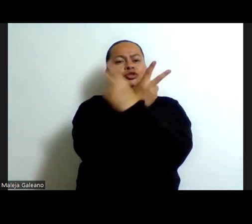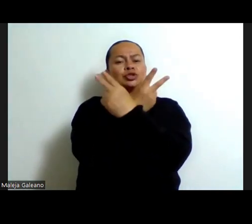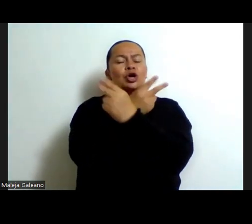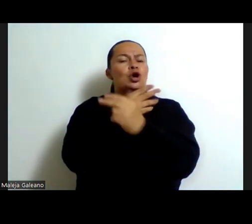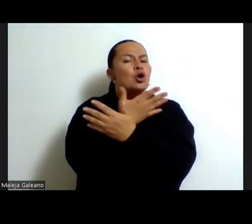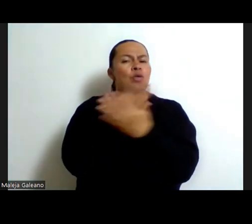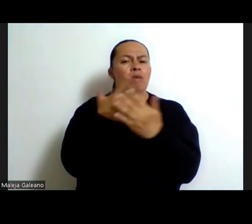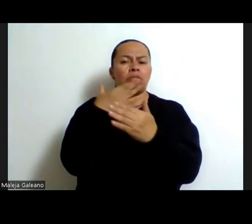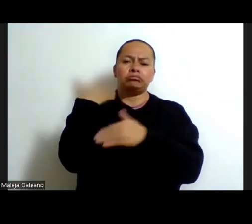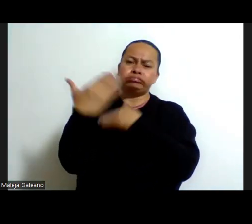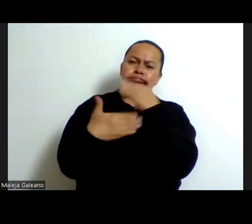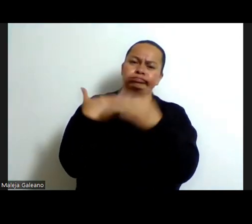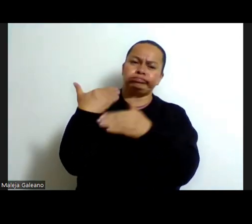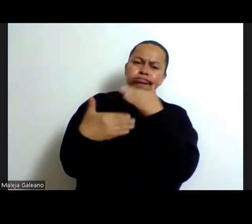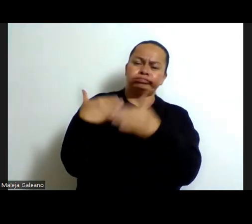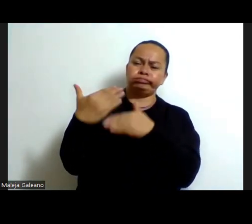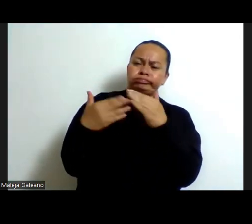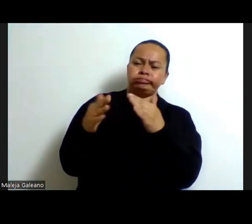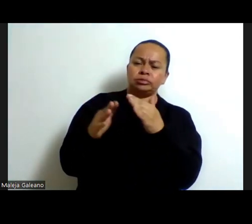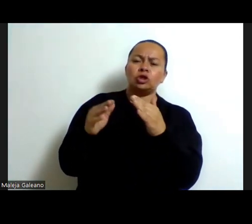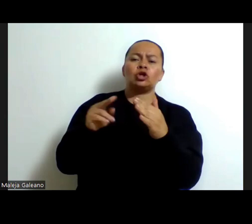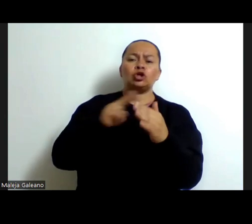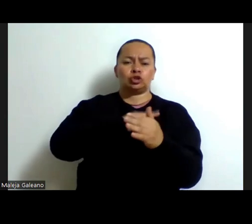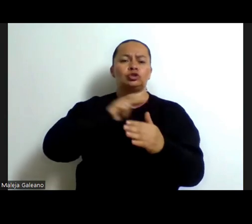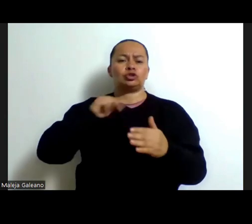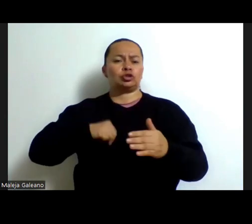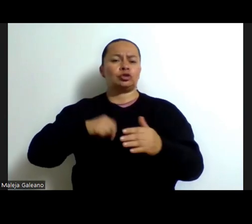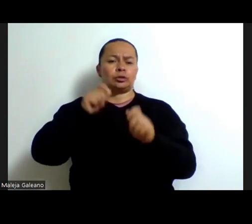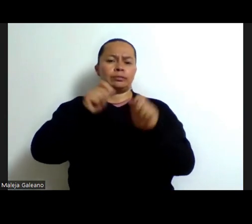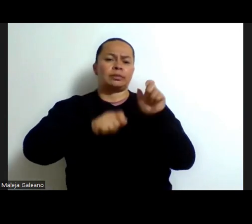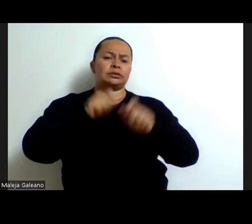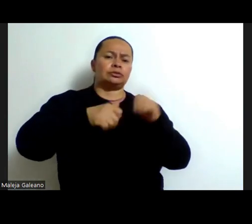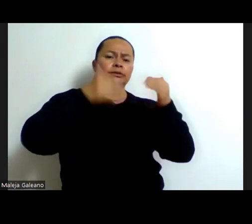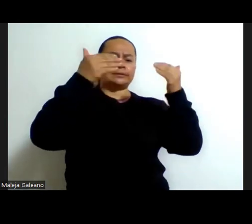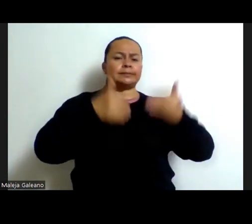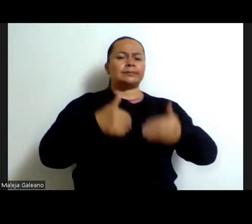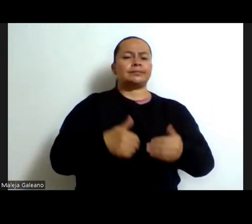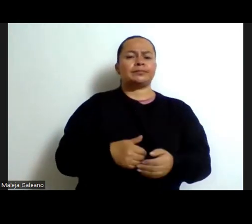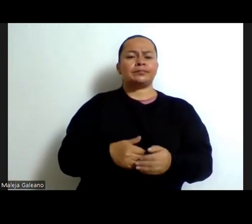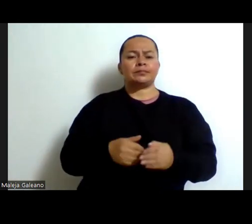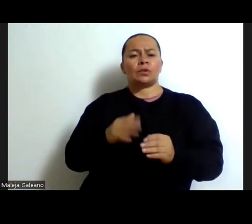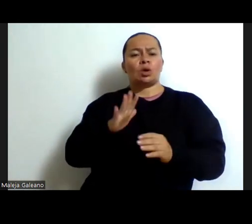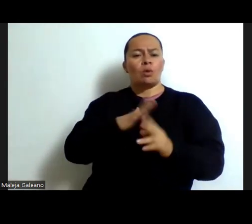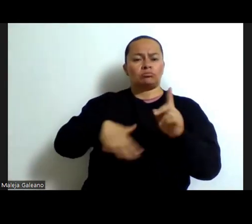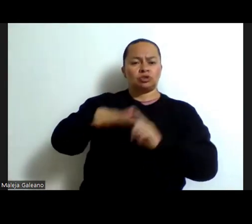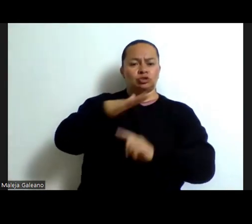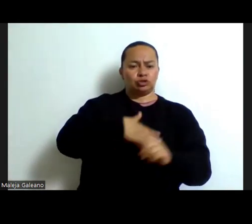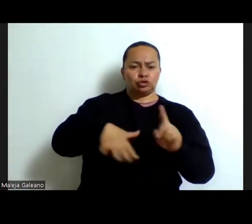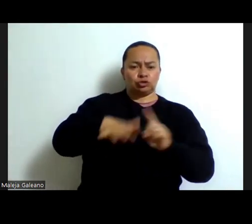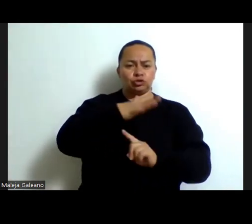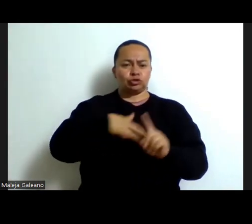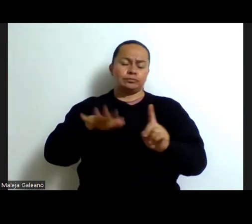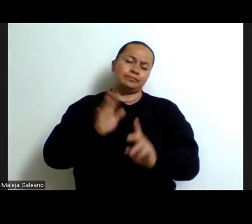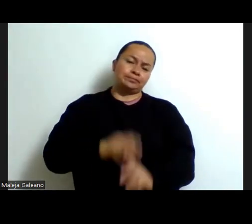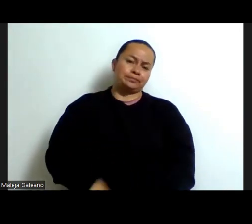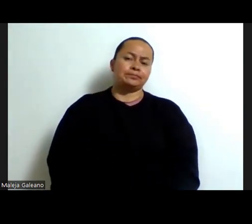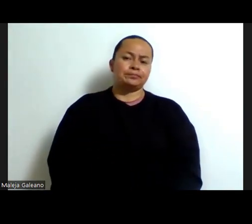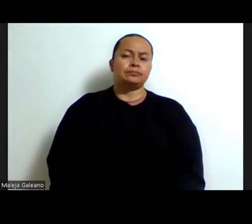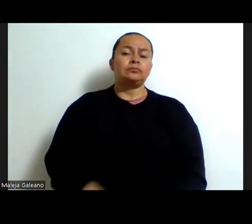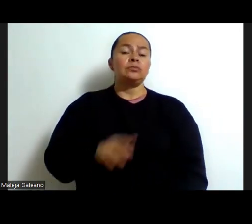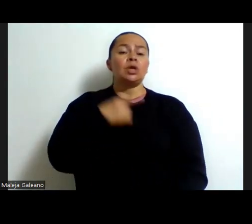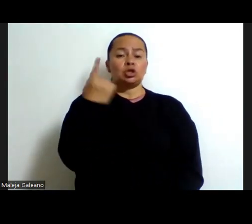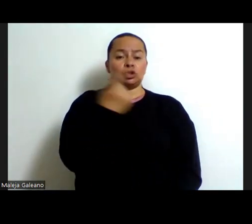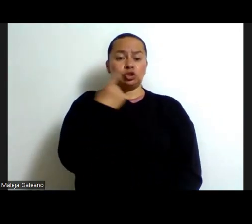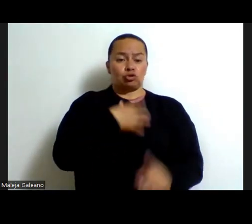atravesadas atravesando Perdón las personas con discapacidad en los entornos sí no solamente en el